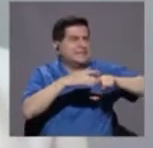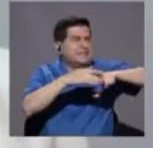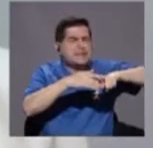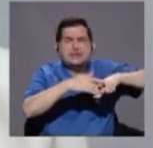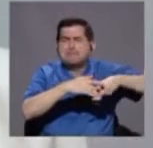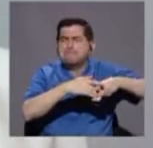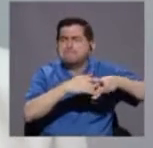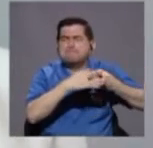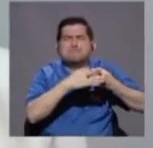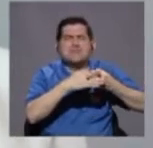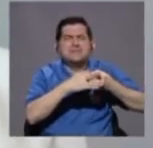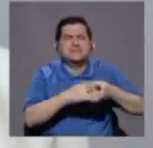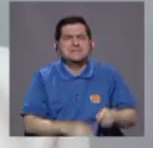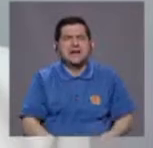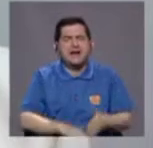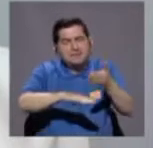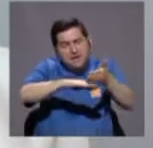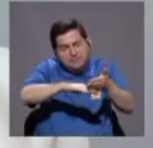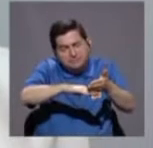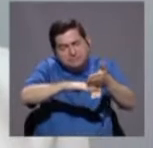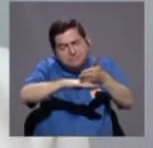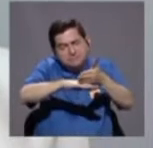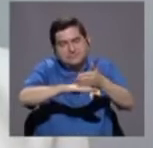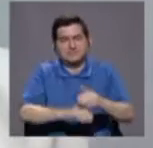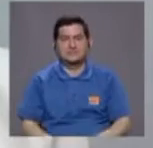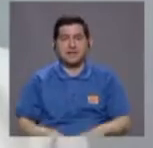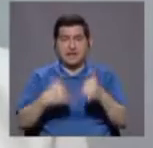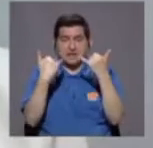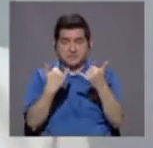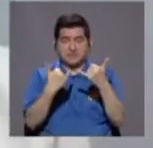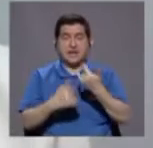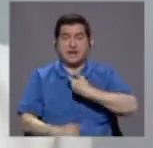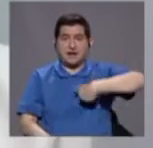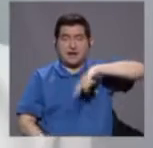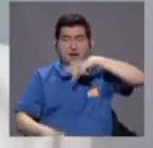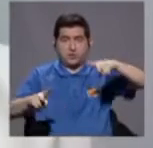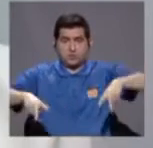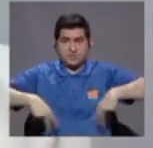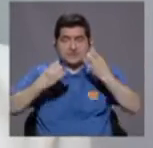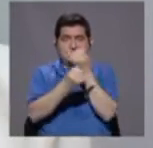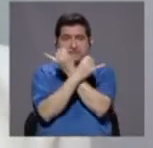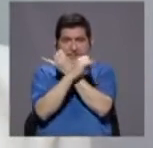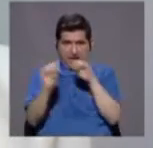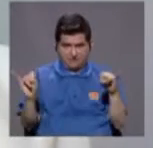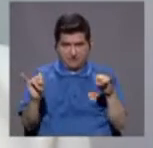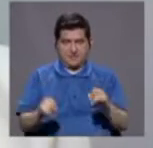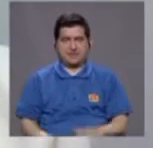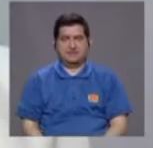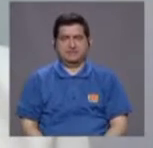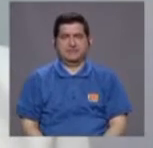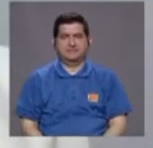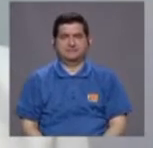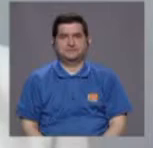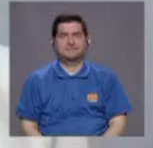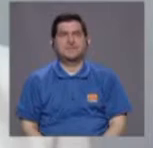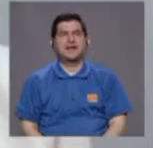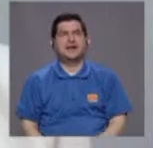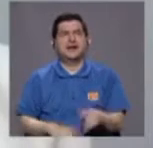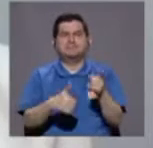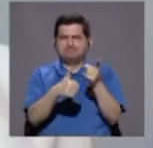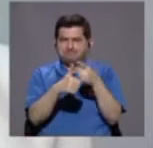dar sus primeros pasos en la vida independiente. Aquí habría que empezar por